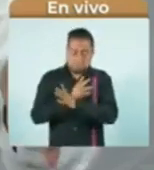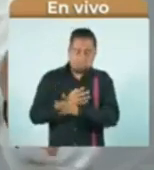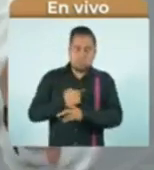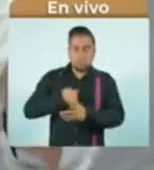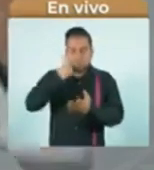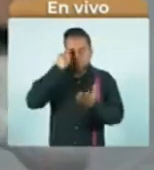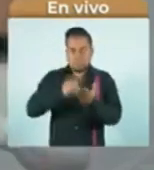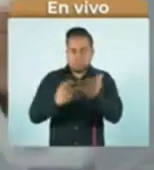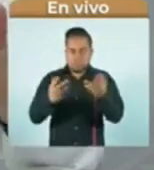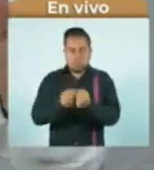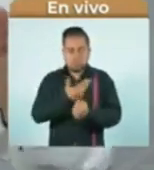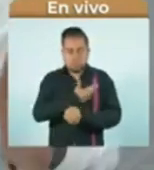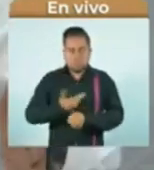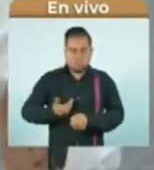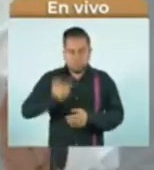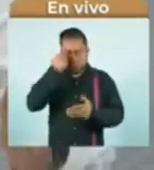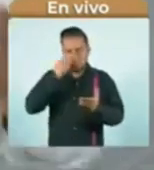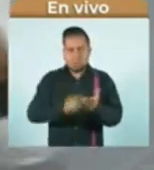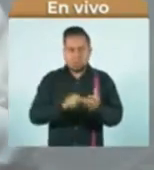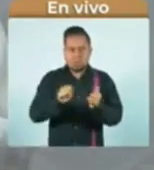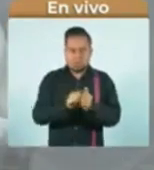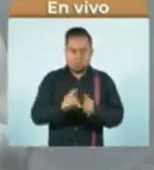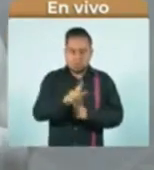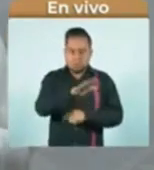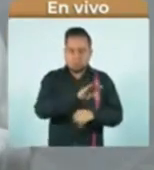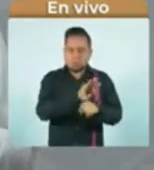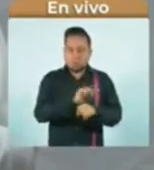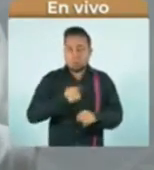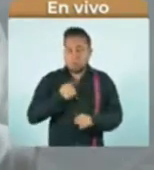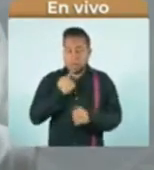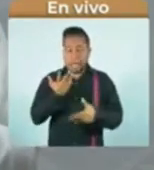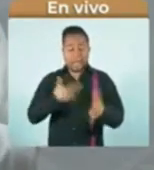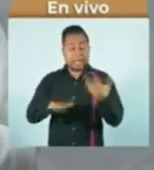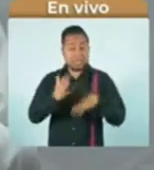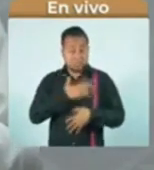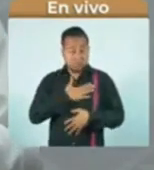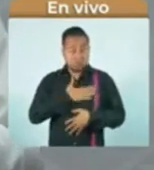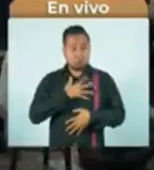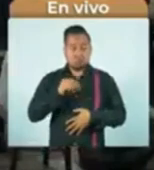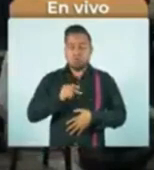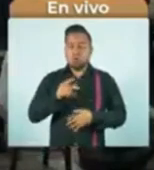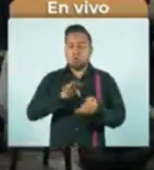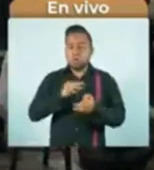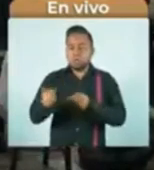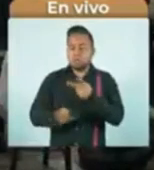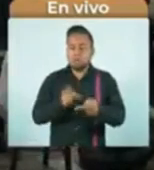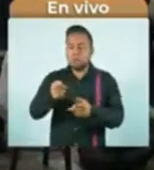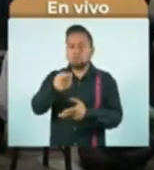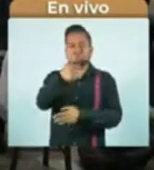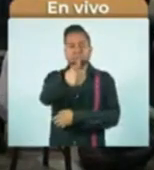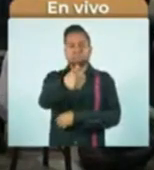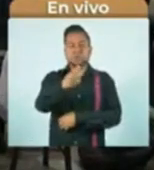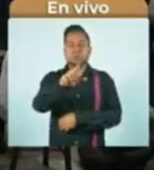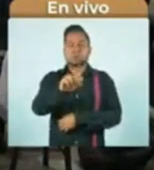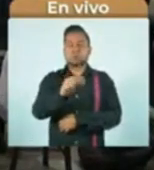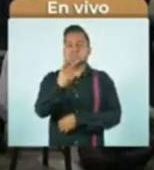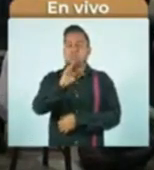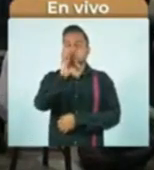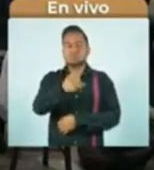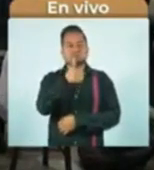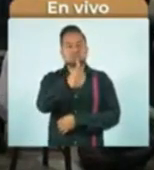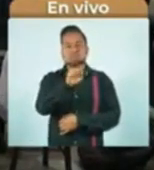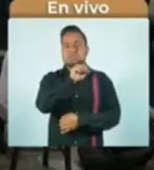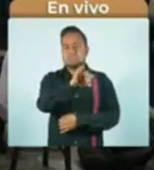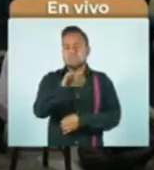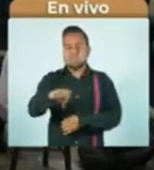con el presidente Obrador están del lado del pueblo. Y no lo digo yo. La última encuesta tiene una aprobación del 82% y